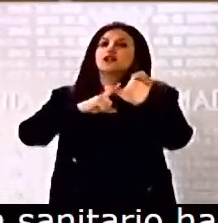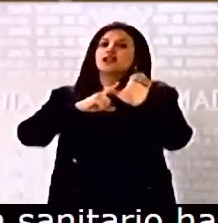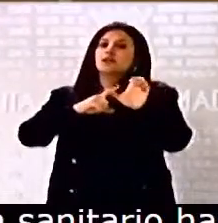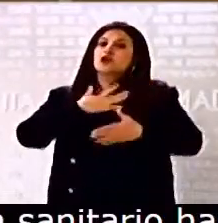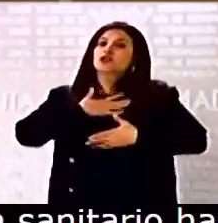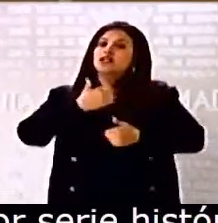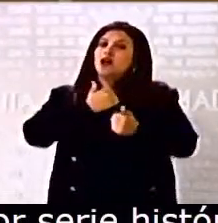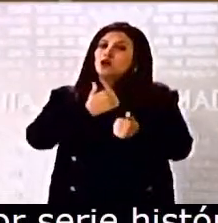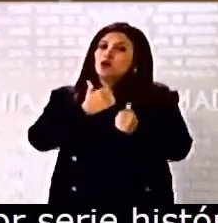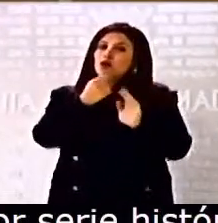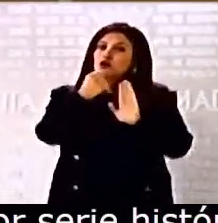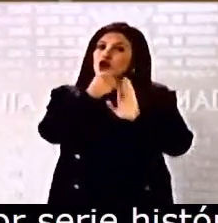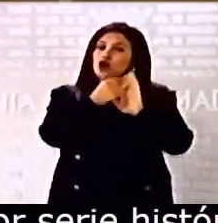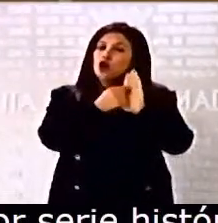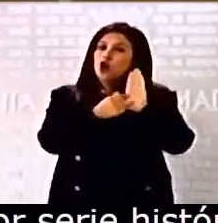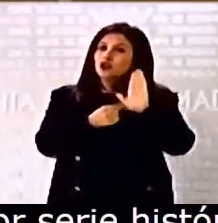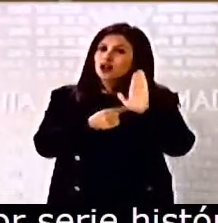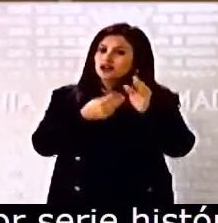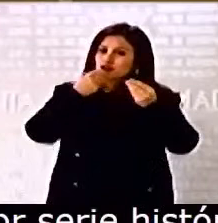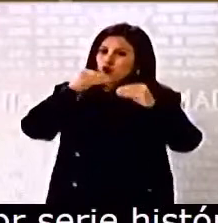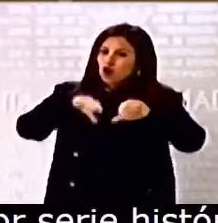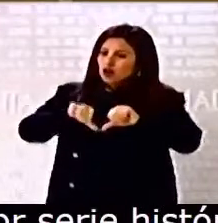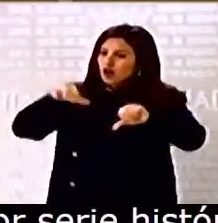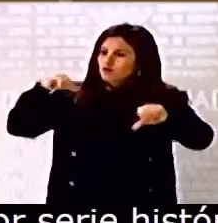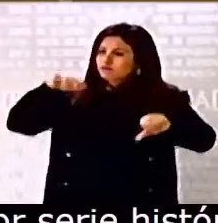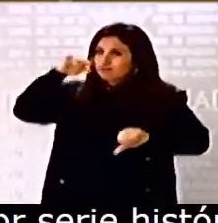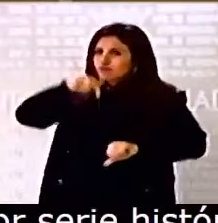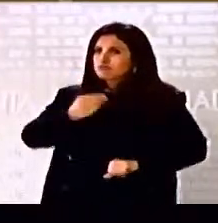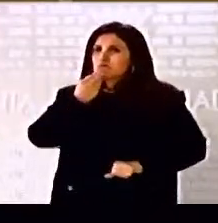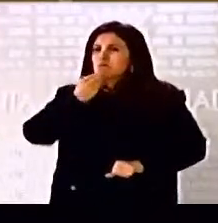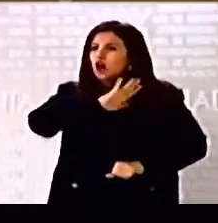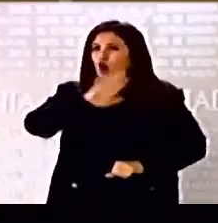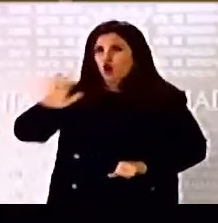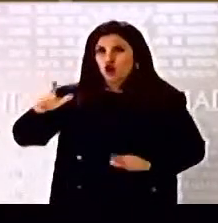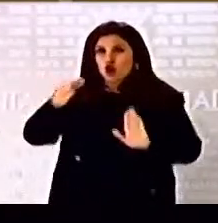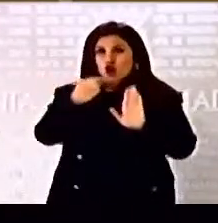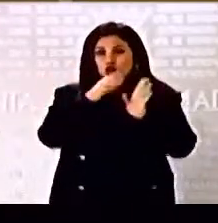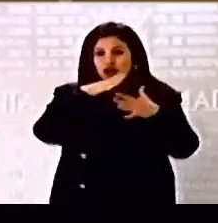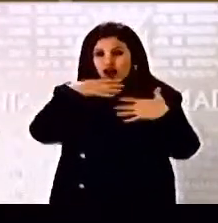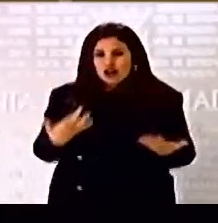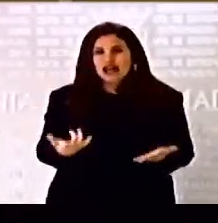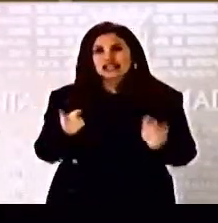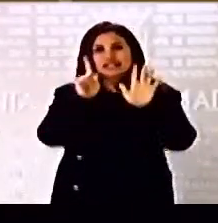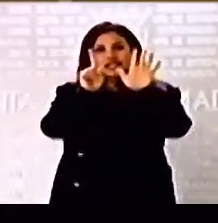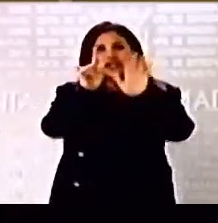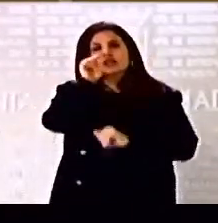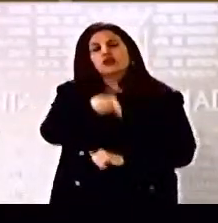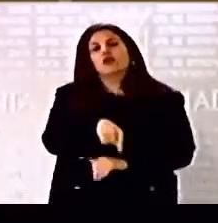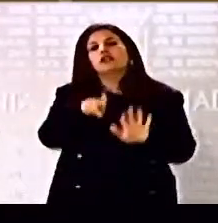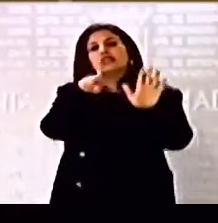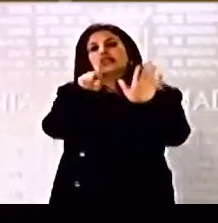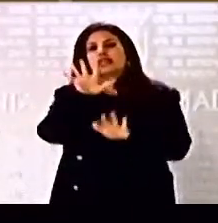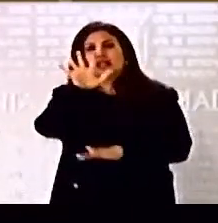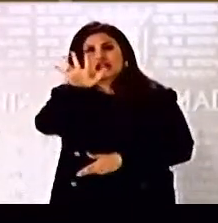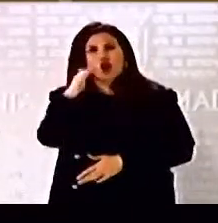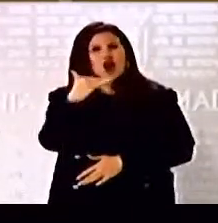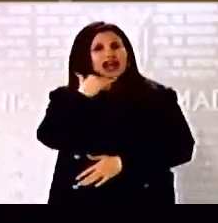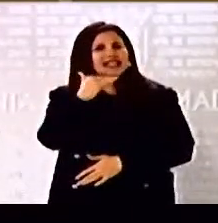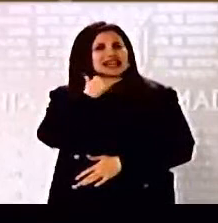Salud. Le han otorgado la nota de 6,65, una nota muy próxima a la media